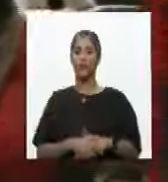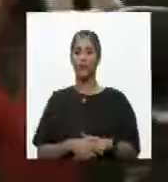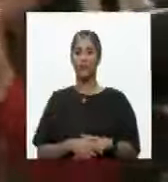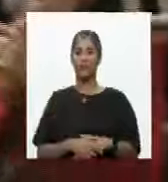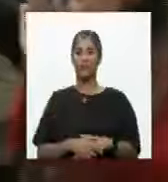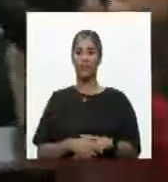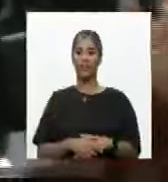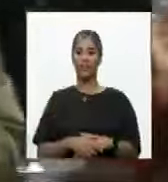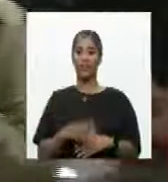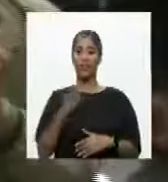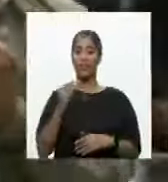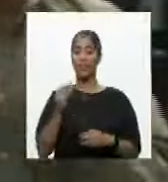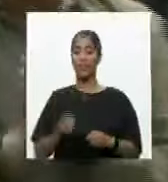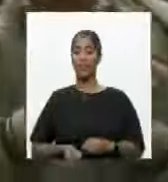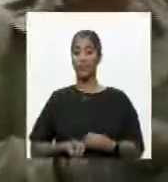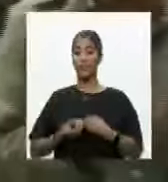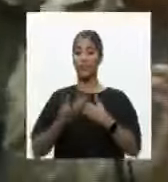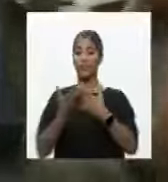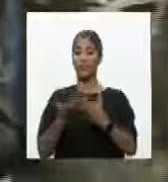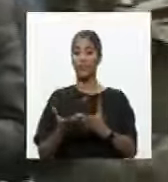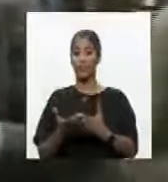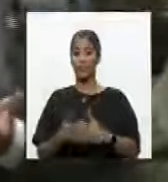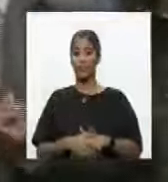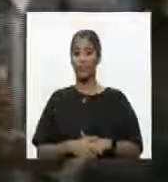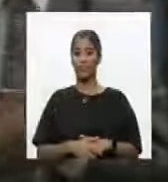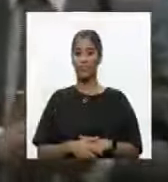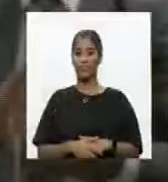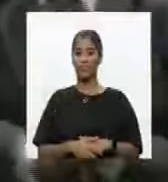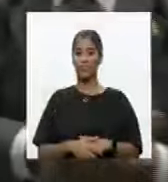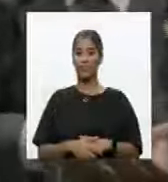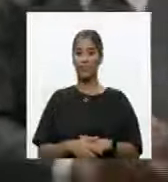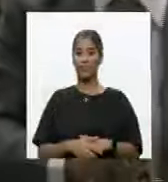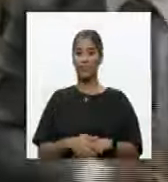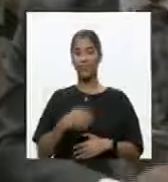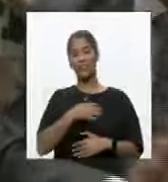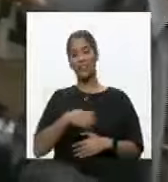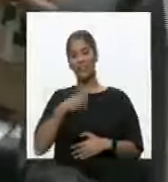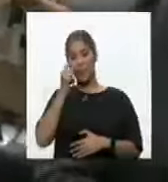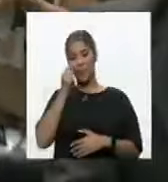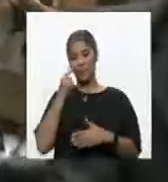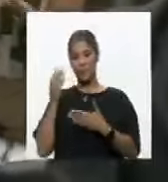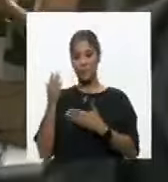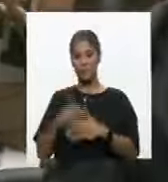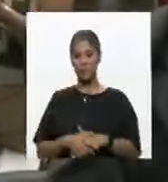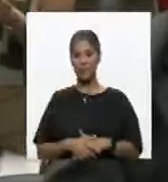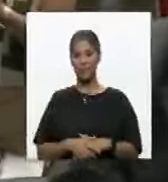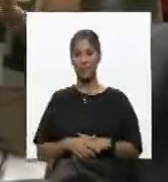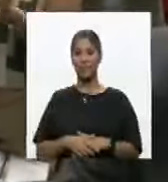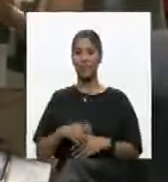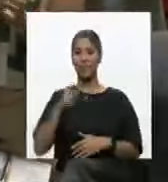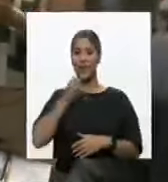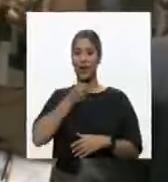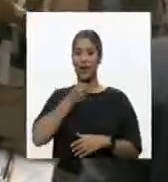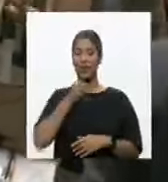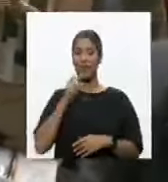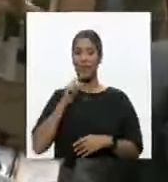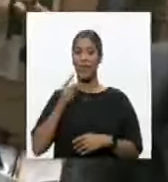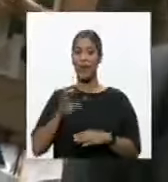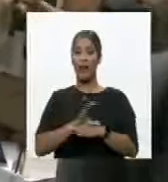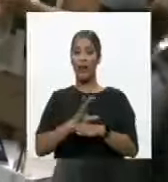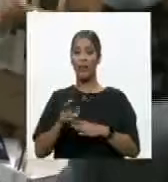Se me quedaron muchas cosas por decir de Alí Primera, entre ellas que Alí Primera fue un verdadero paradigma de la